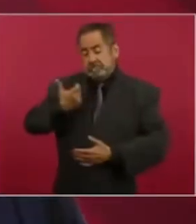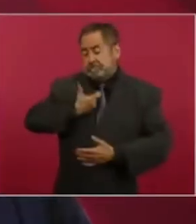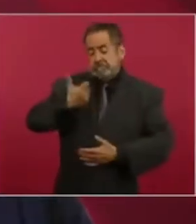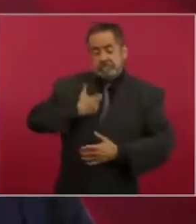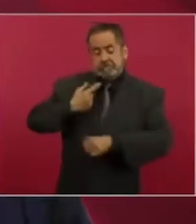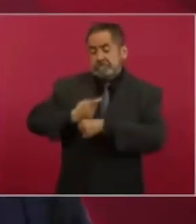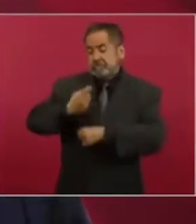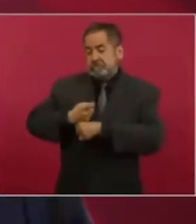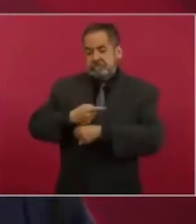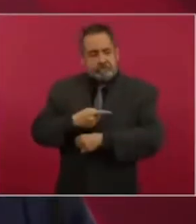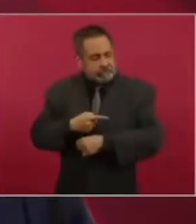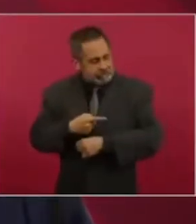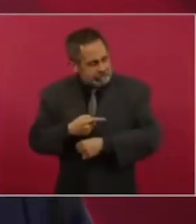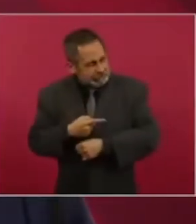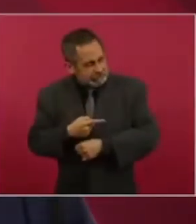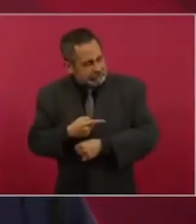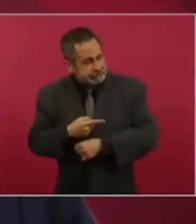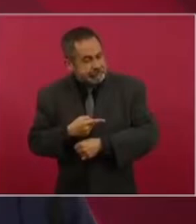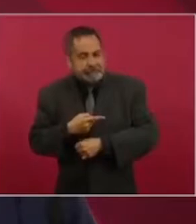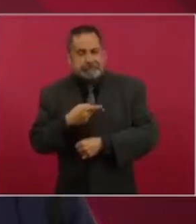cómo